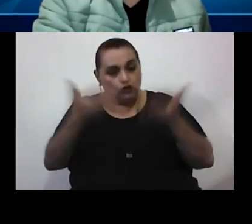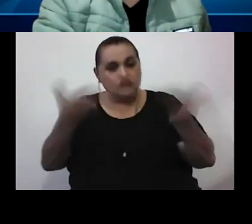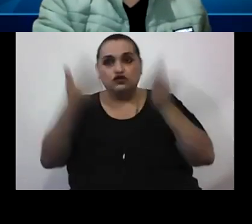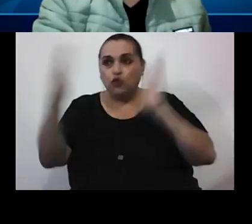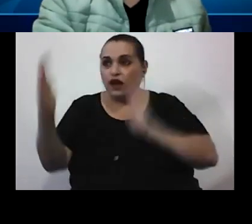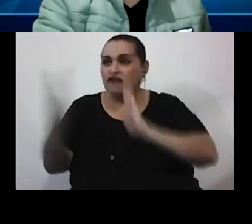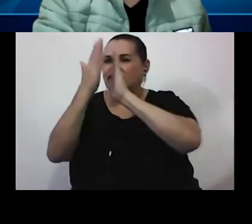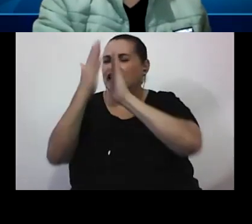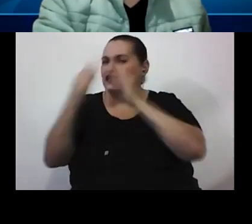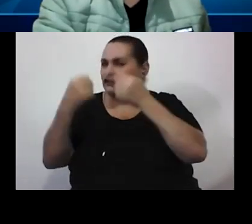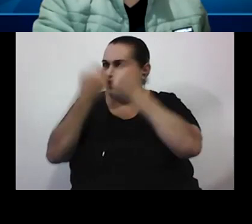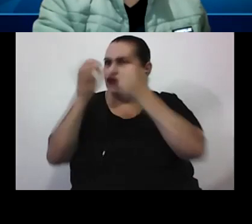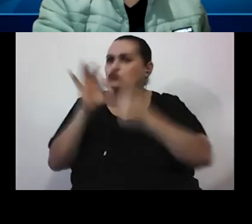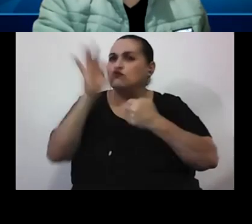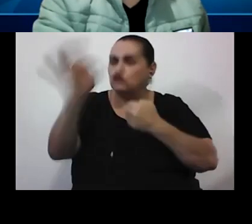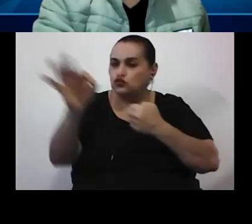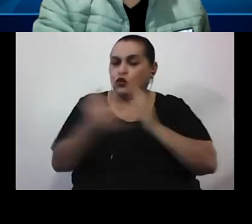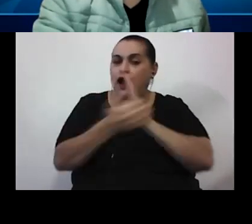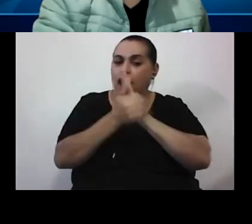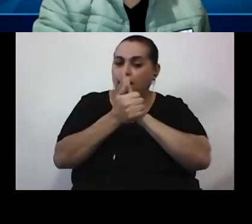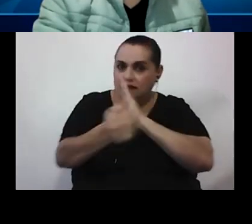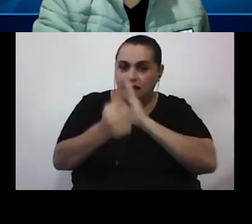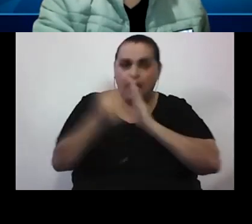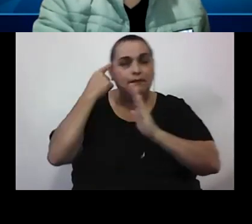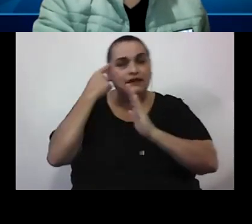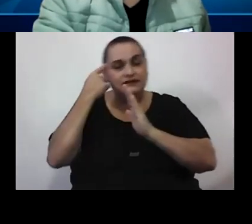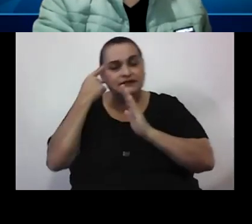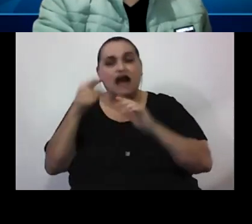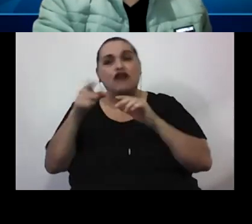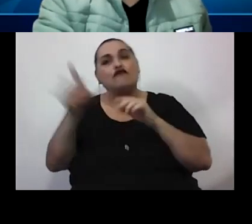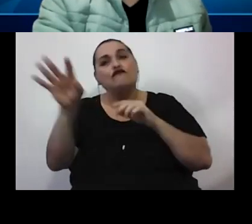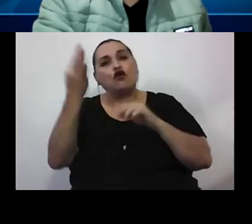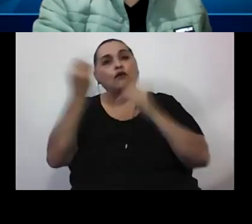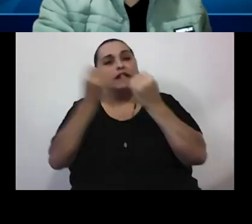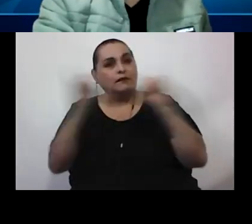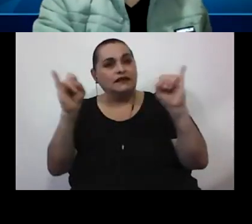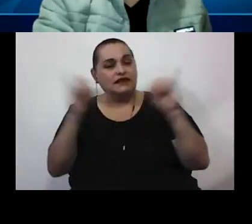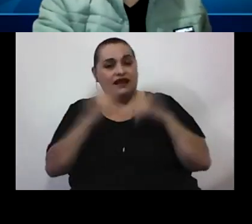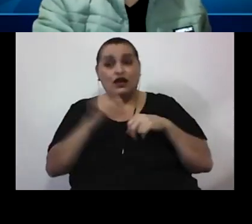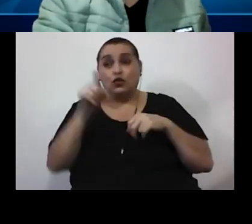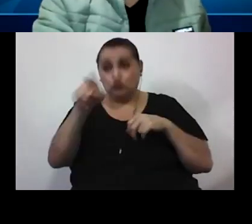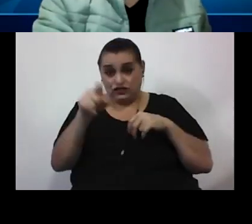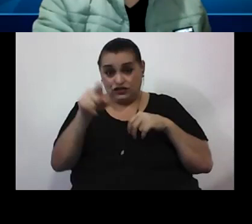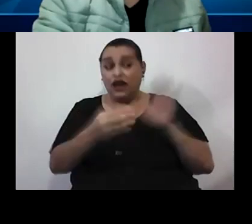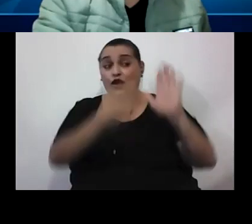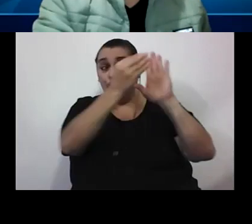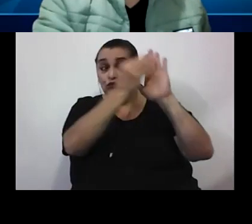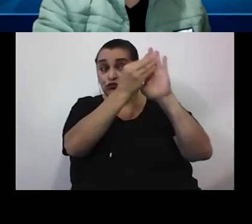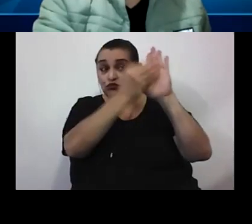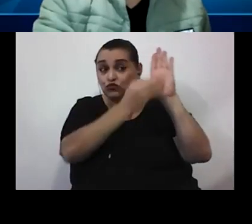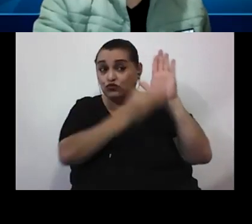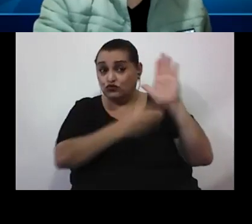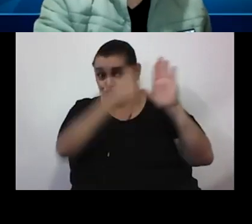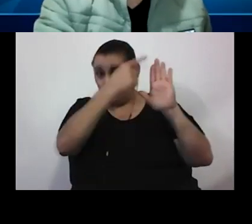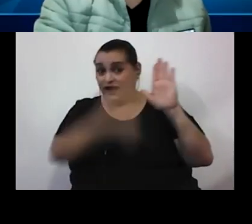grandes desafíos, habilidad para pensar de forma independiente. Si usted enlistó aspectos como los